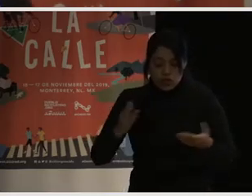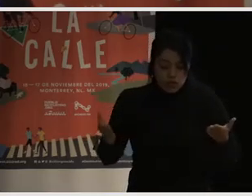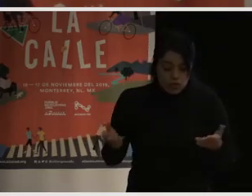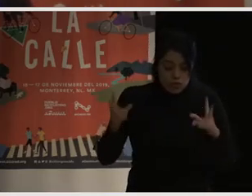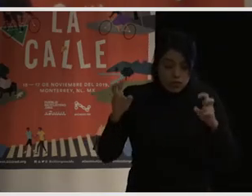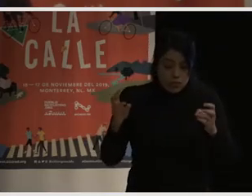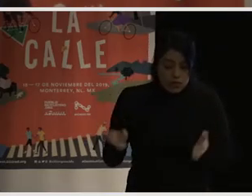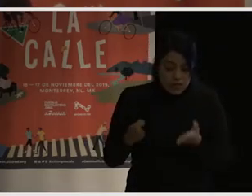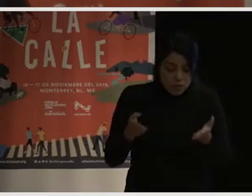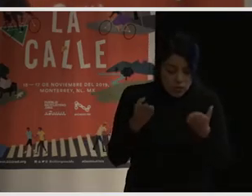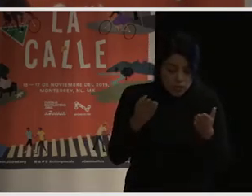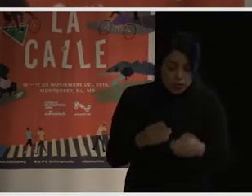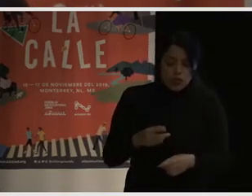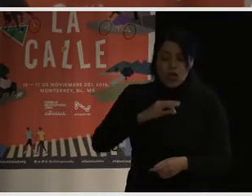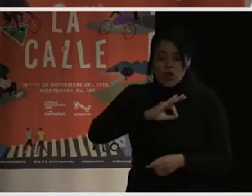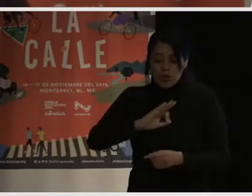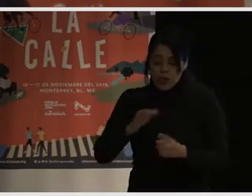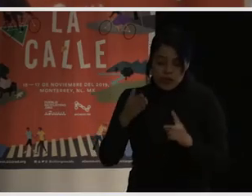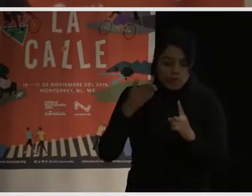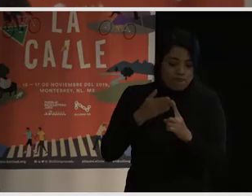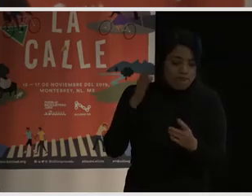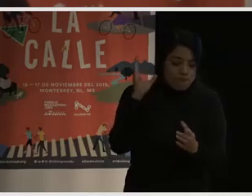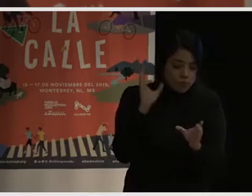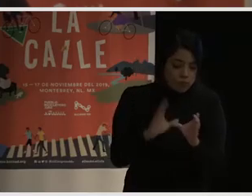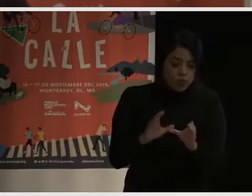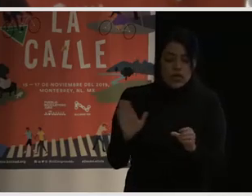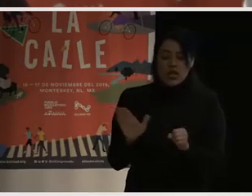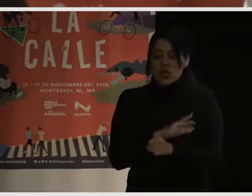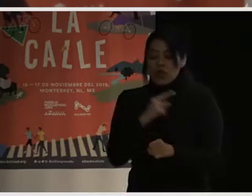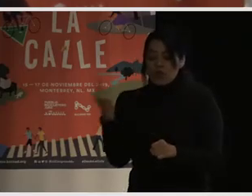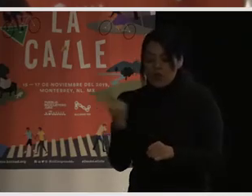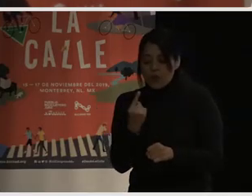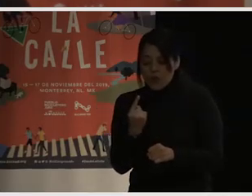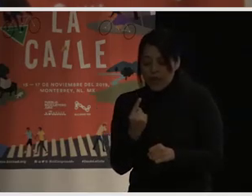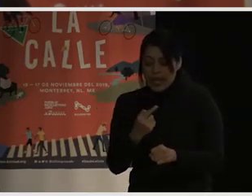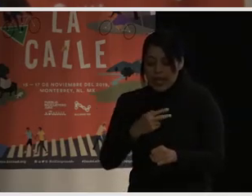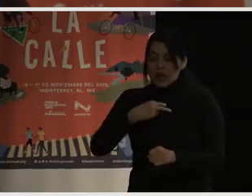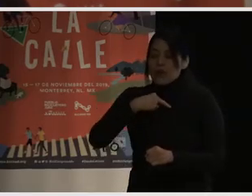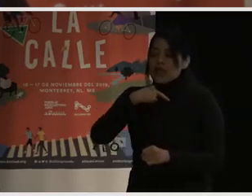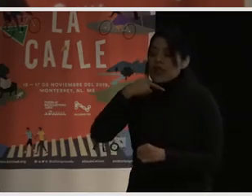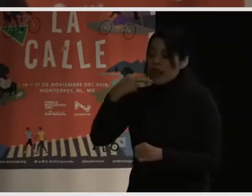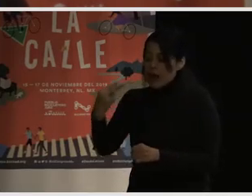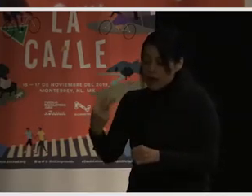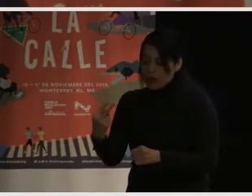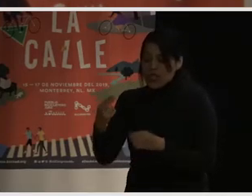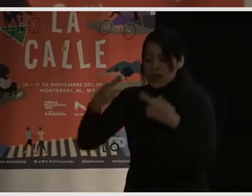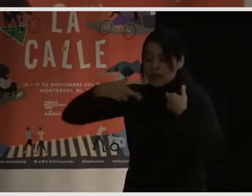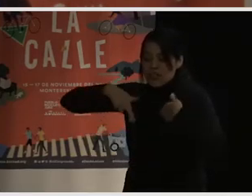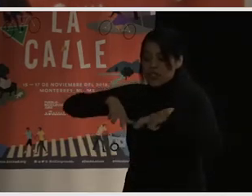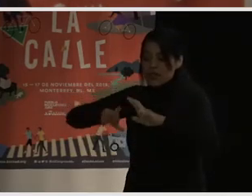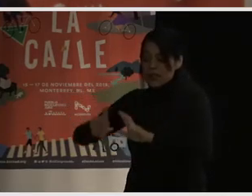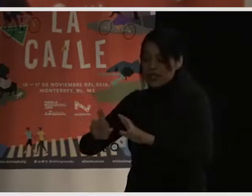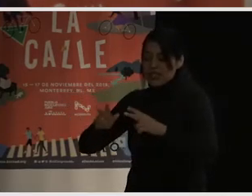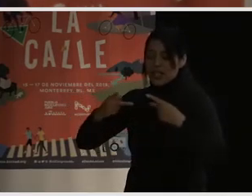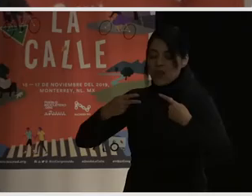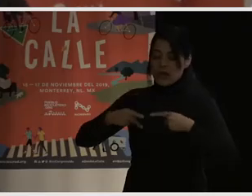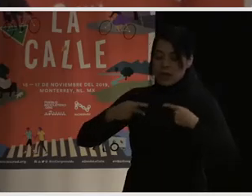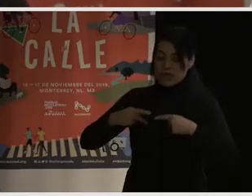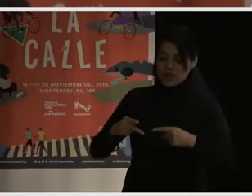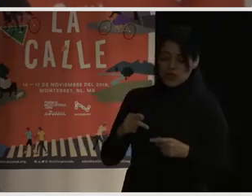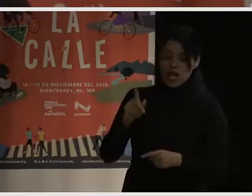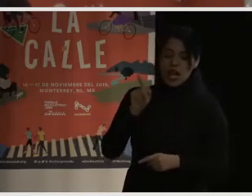es porque los hemos logrado porque le hemos dado voz al del puesto de tacos porque le hemos dado voz a la señora que camina todos los